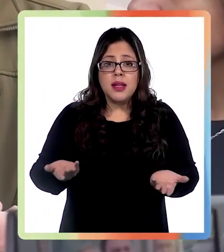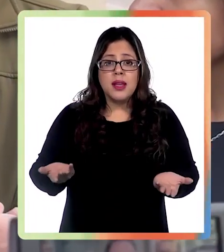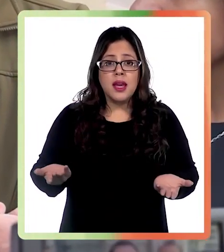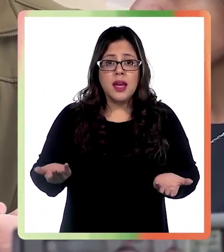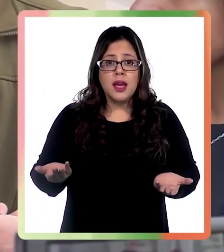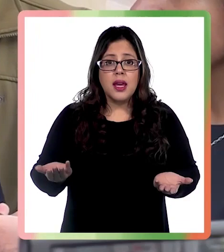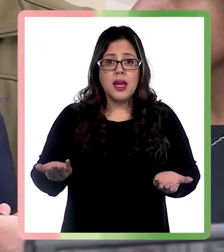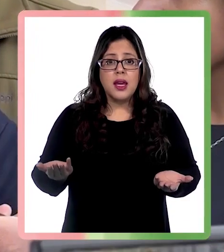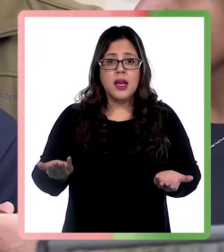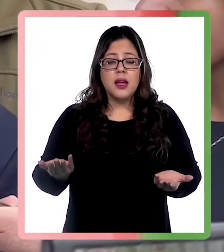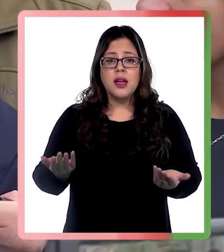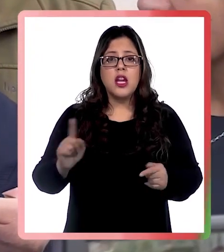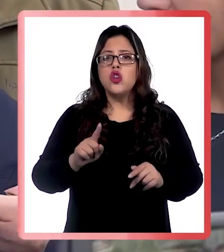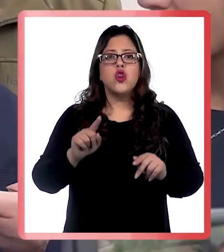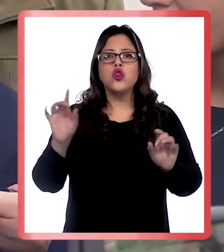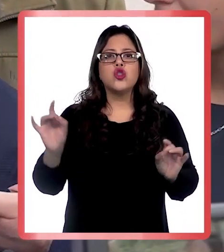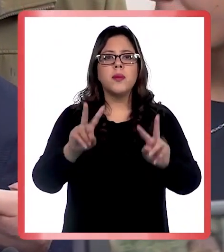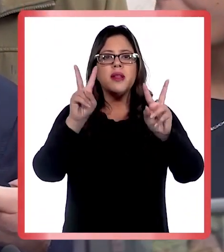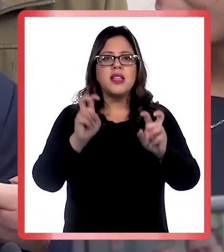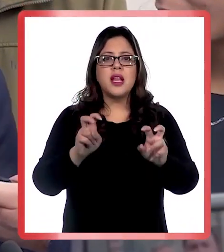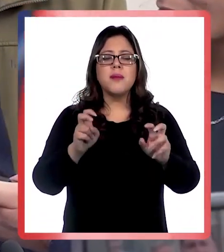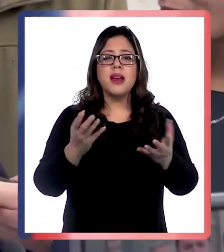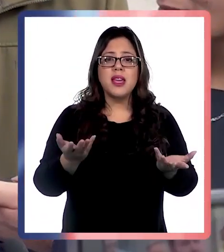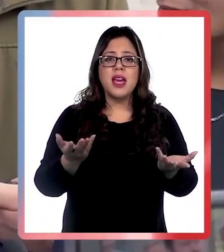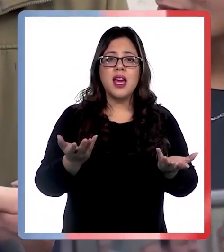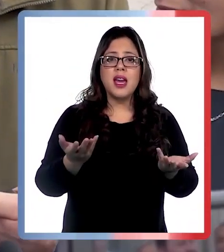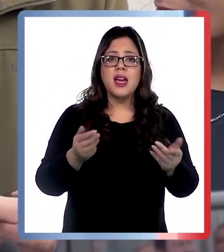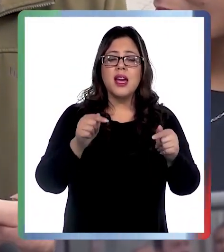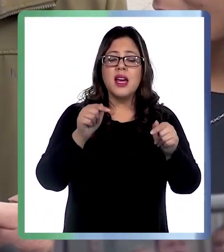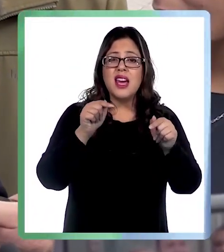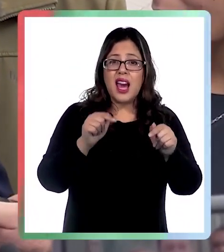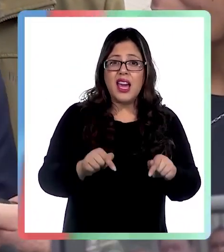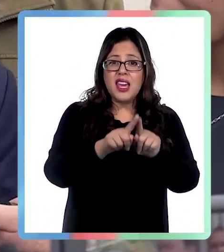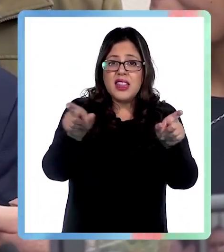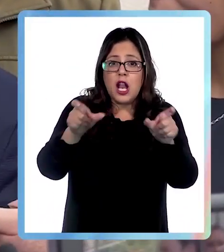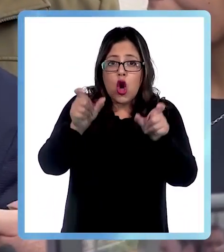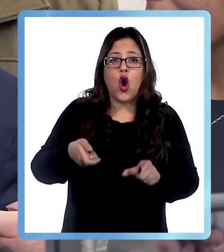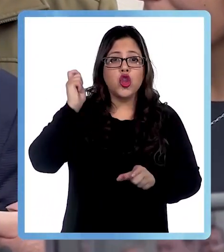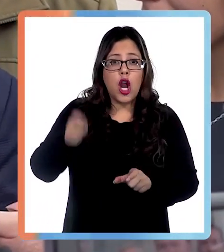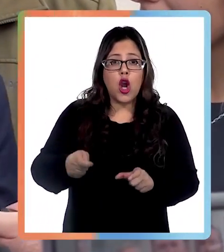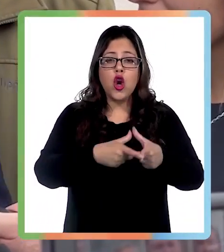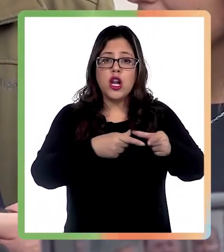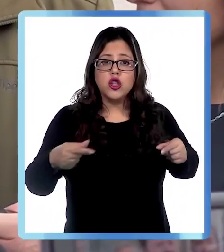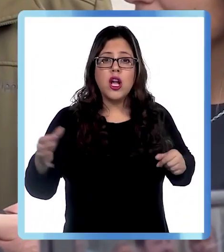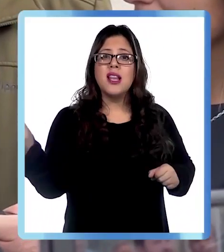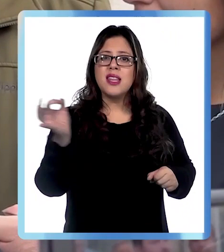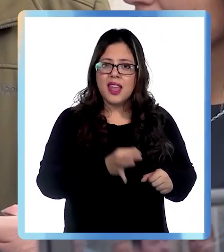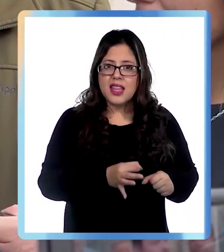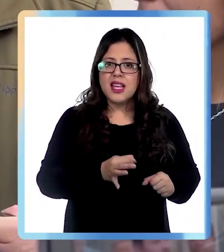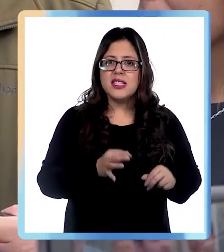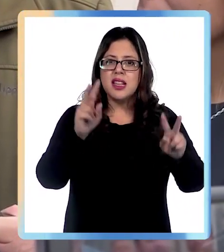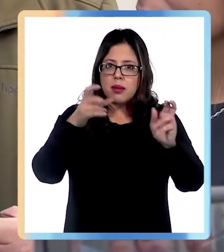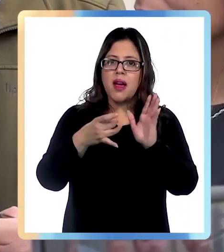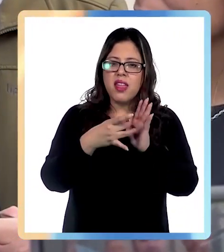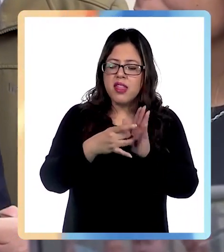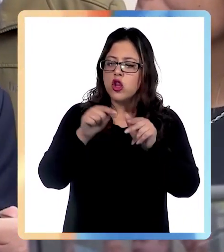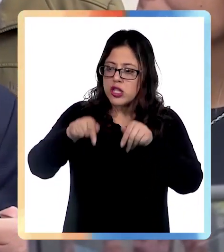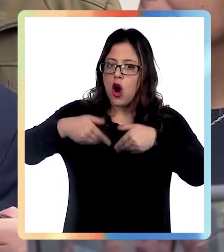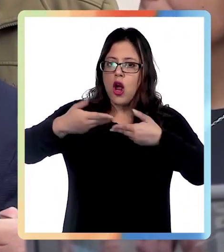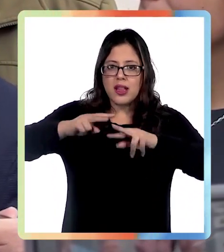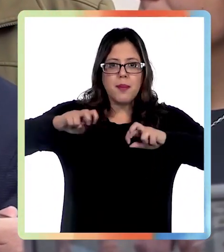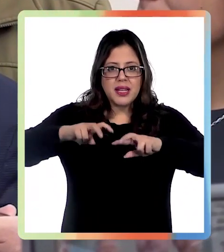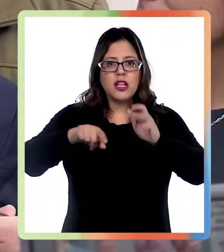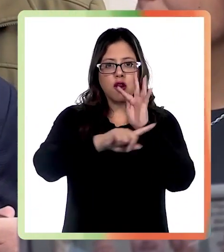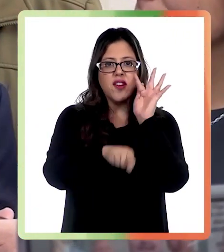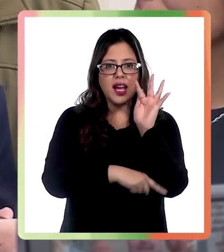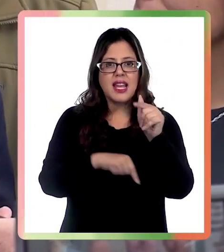todas luces y no es el juicio del Consejo regional es el juicio del contralor nacional en donde señala que hay hechos constitutivos de delito Y eso es lo que se